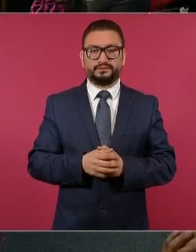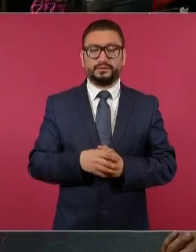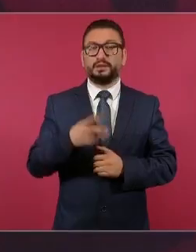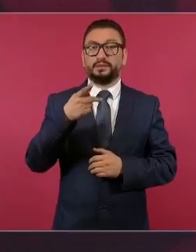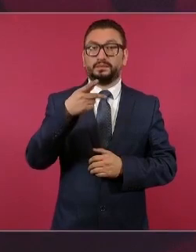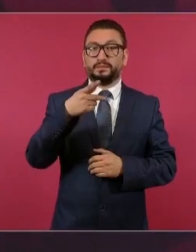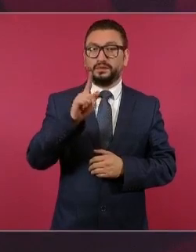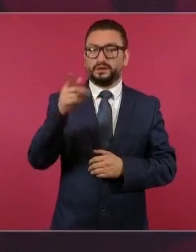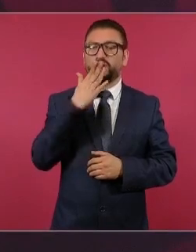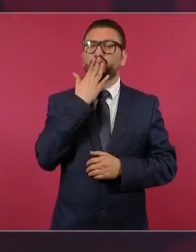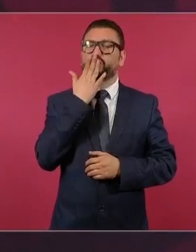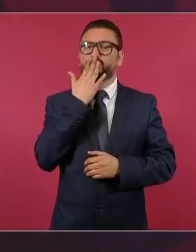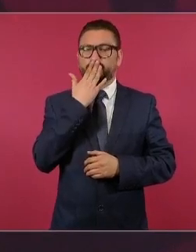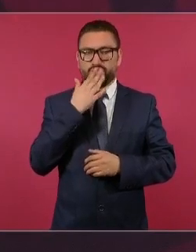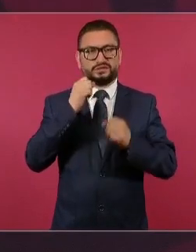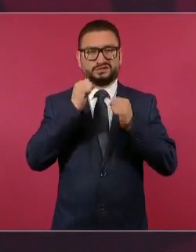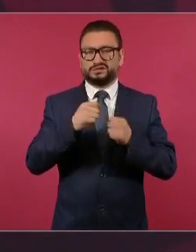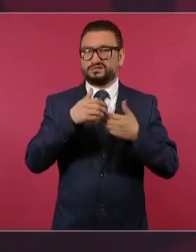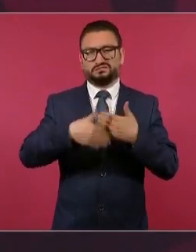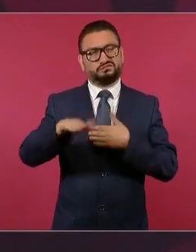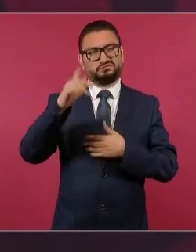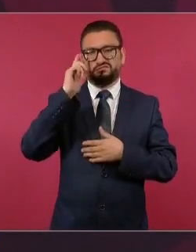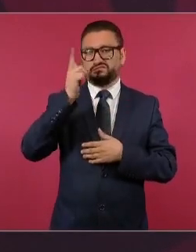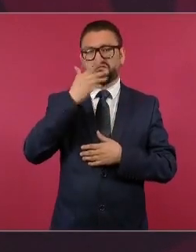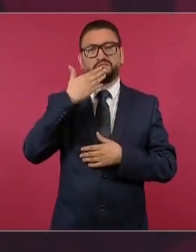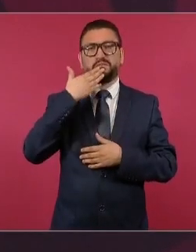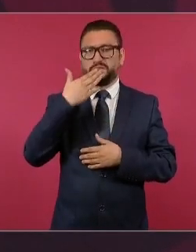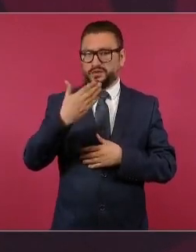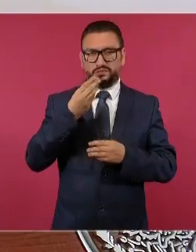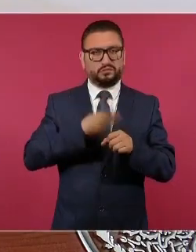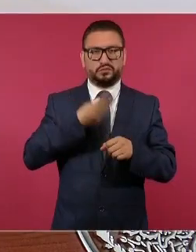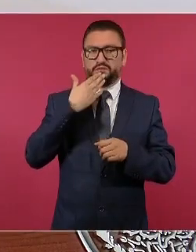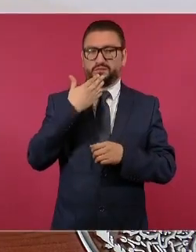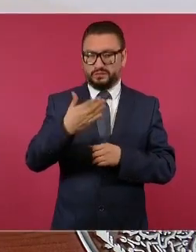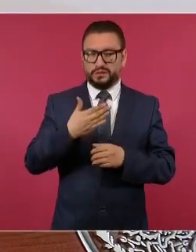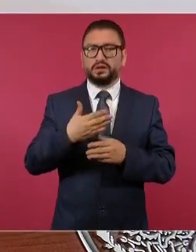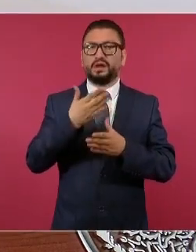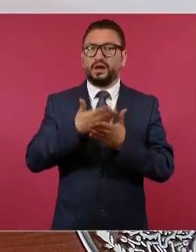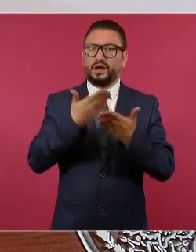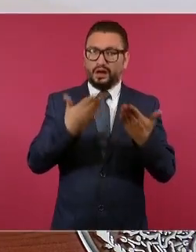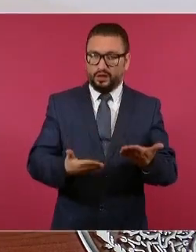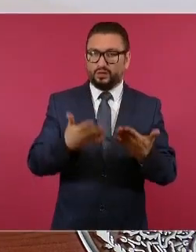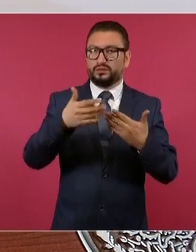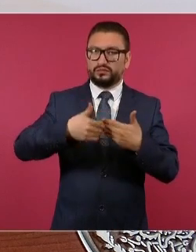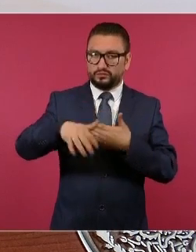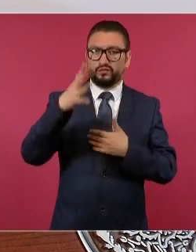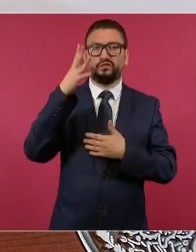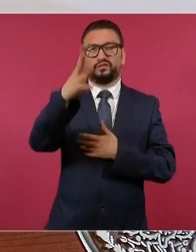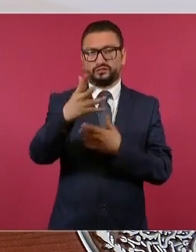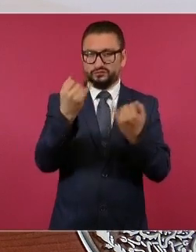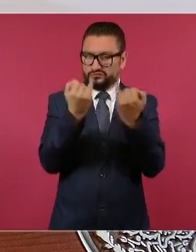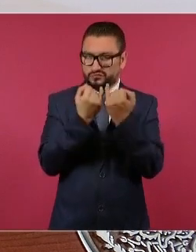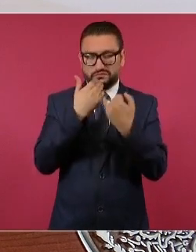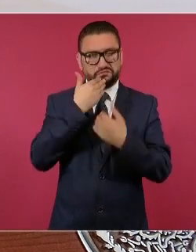a Sonora le va a ir muy bien, le está yendo bien, le va a seguir yendo muy bien,